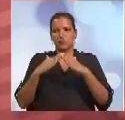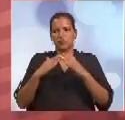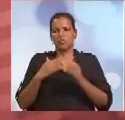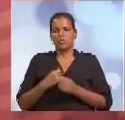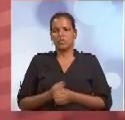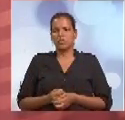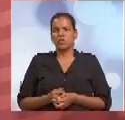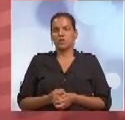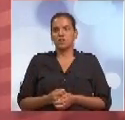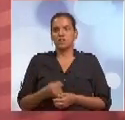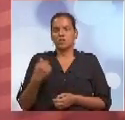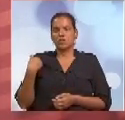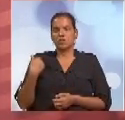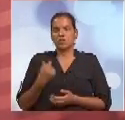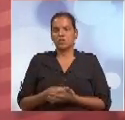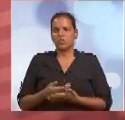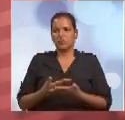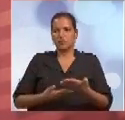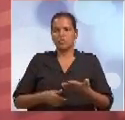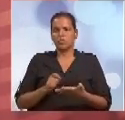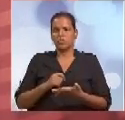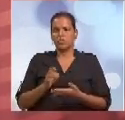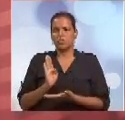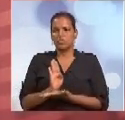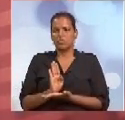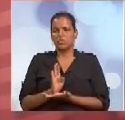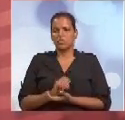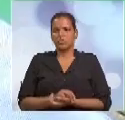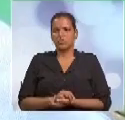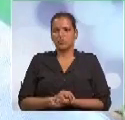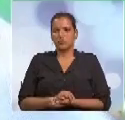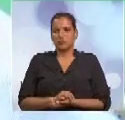del hogar podrán acogerse a la jubilación.